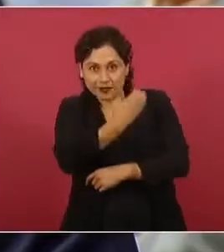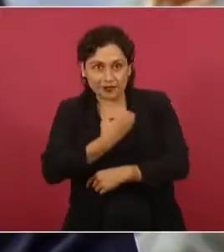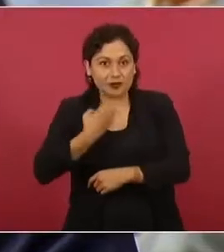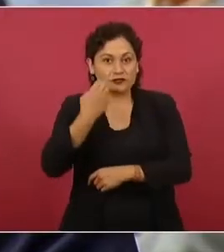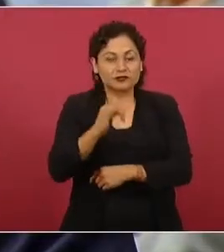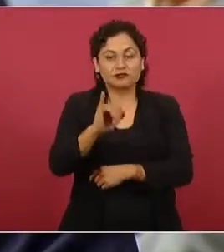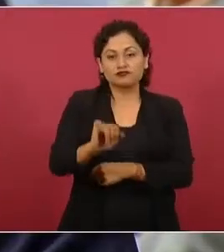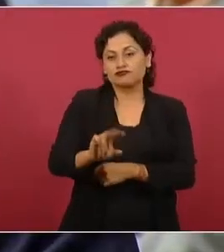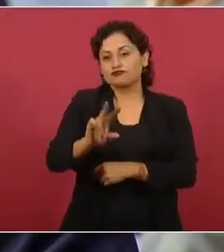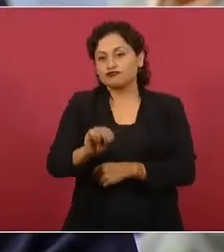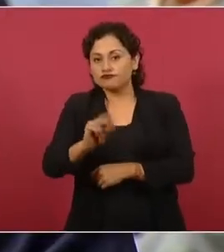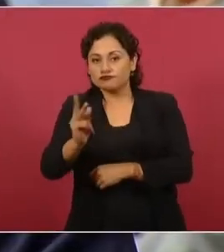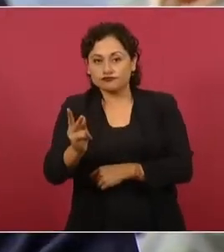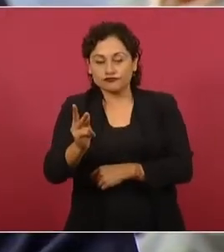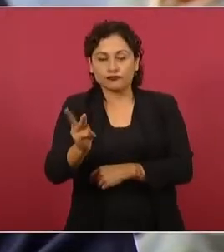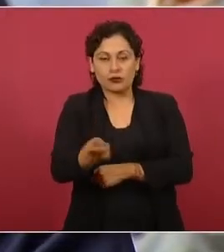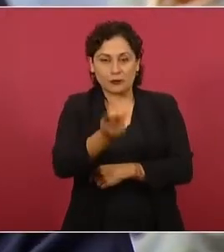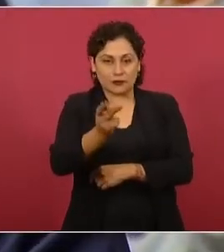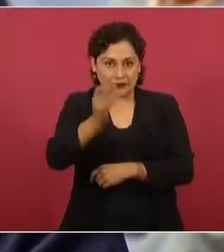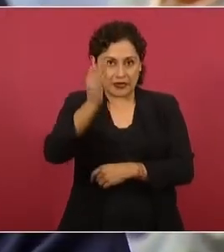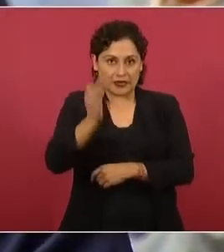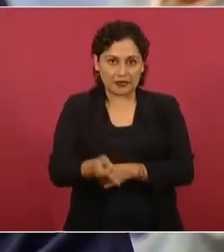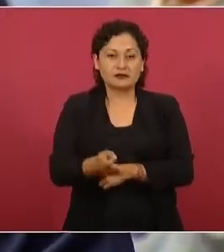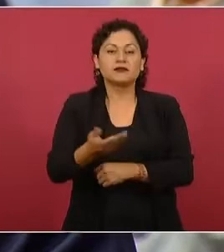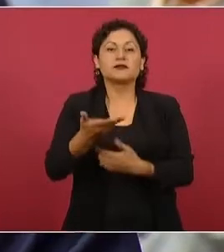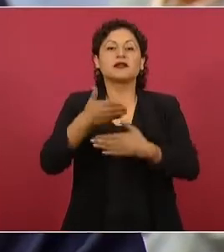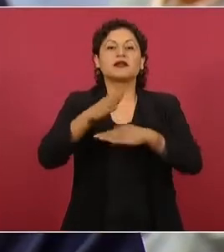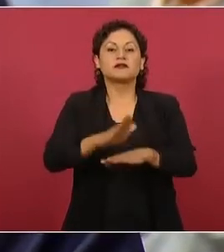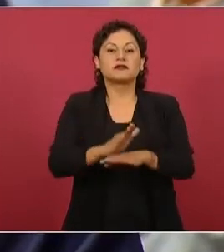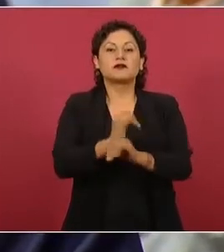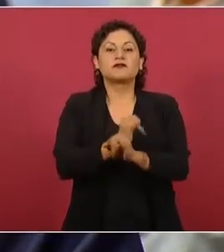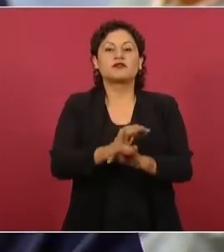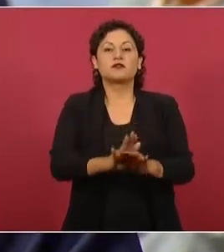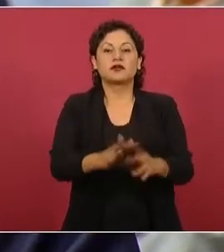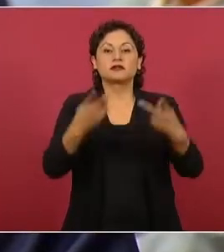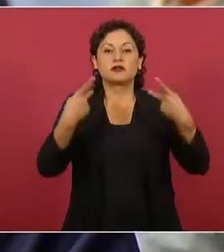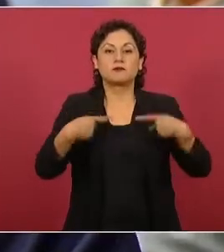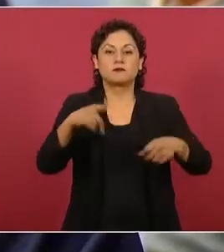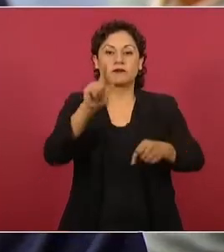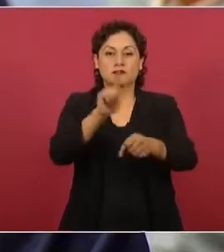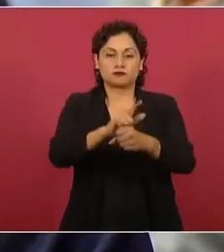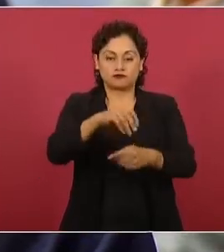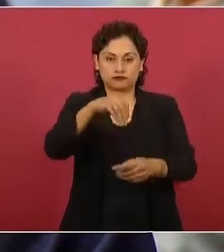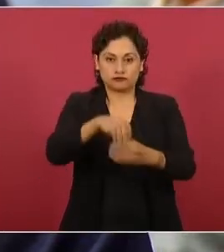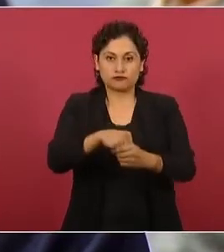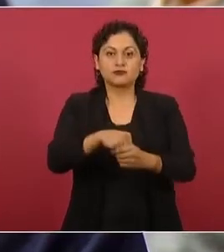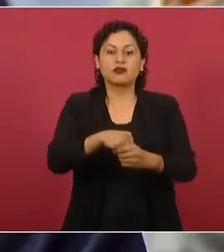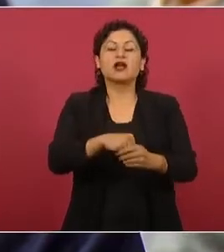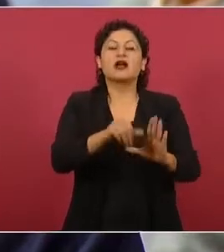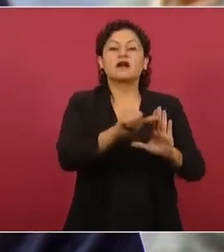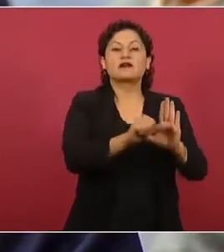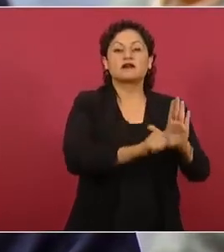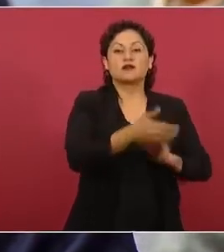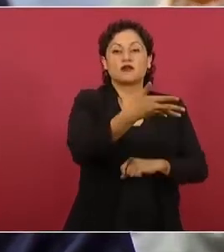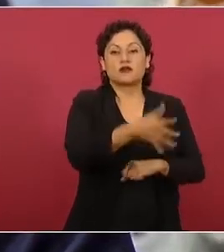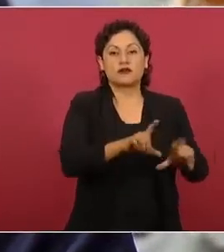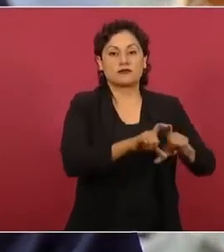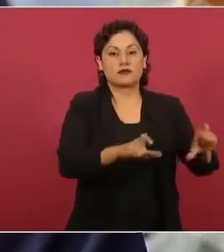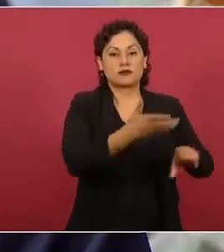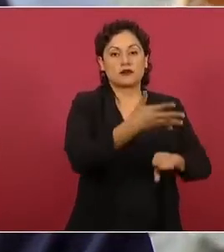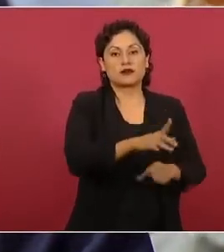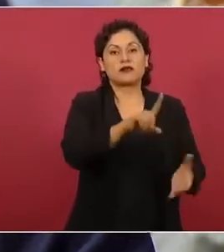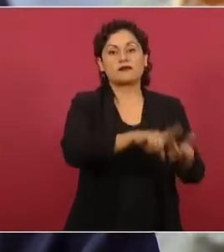la política de tratamiento y gestión de datos personales con fundamento en el artículo 10, fracción 10 de la Ley del